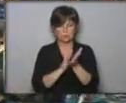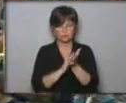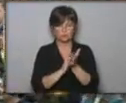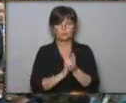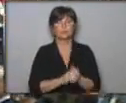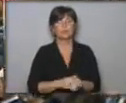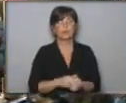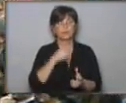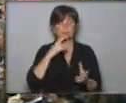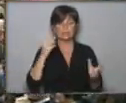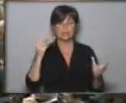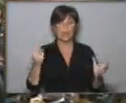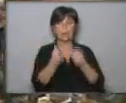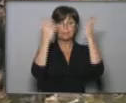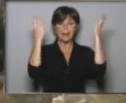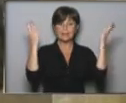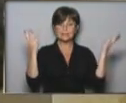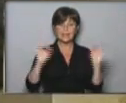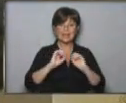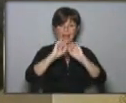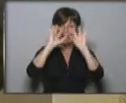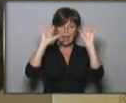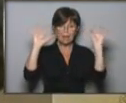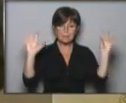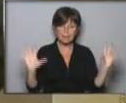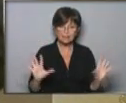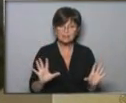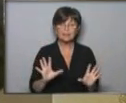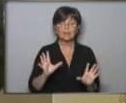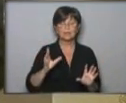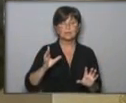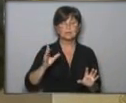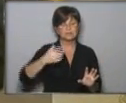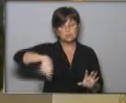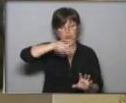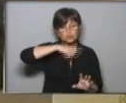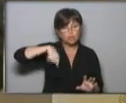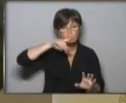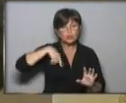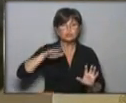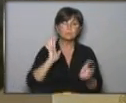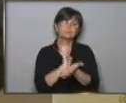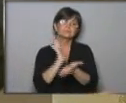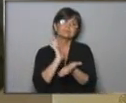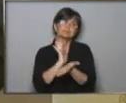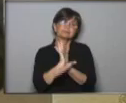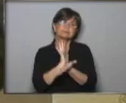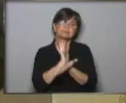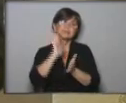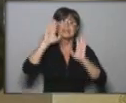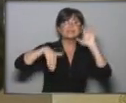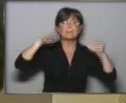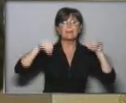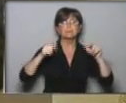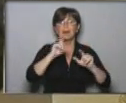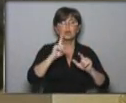Tendría que aparecer claramente que estamos llamados todos no